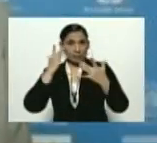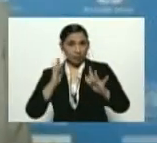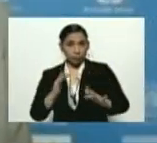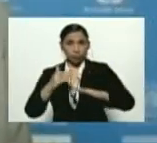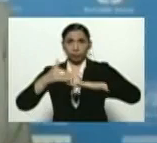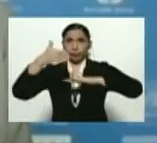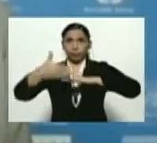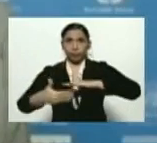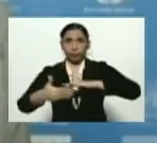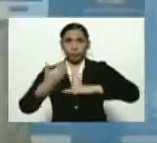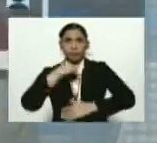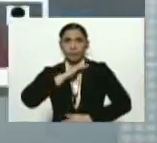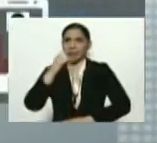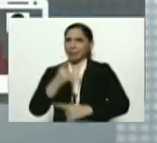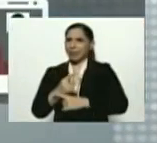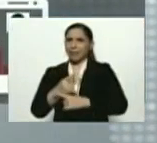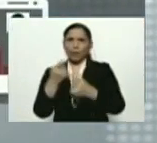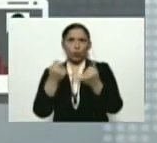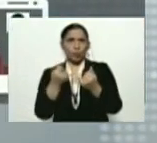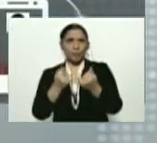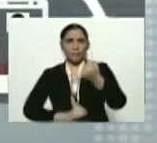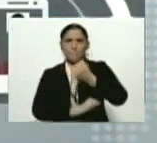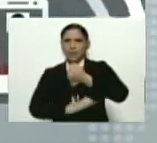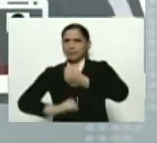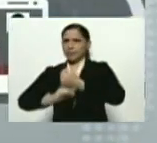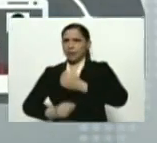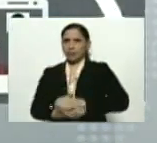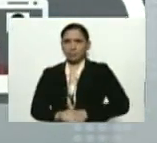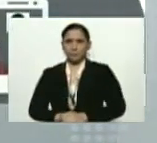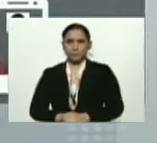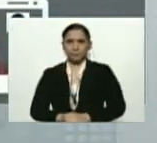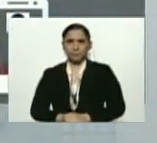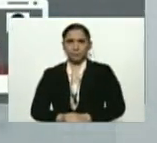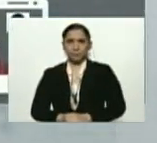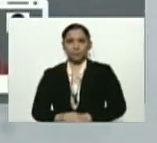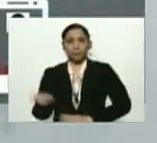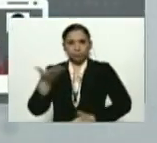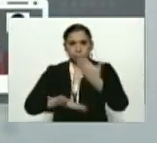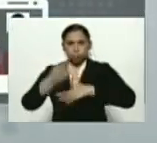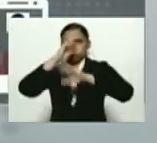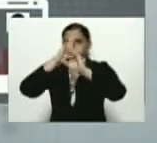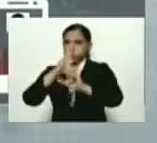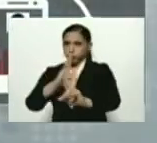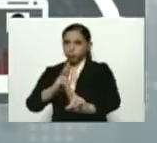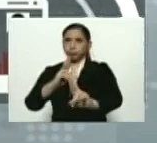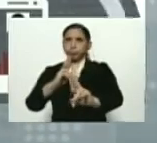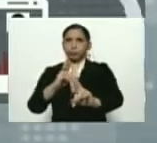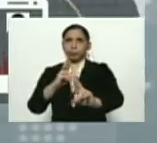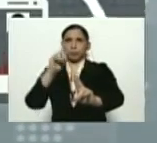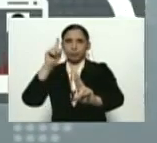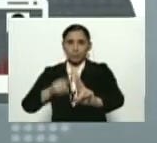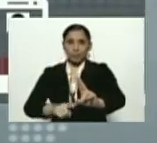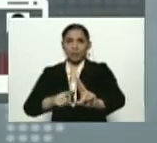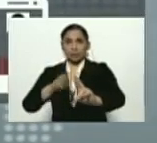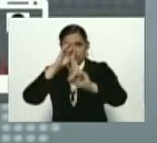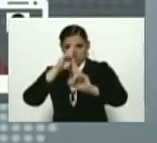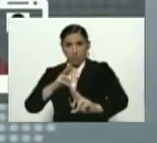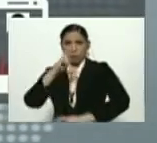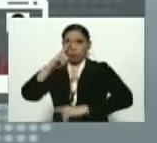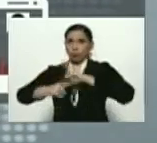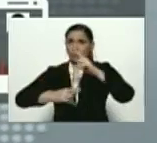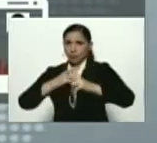post-pandemia, debe ser una economía basada, bueno, en la solidaridad, en el acceso universal,